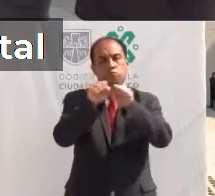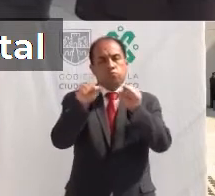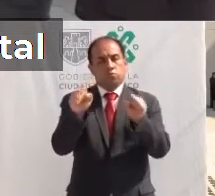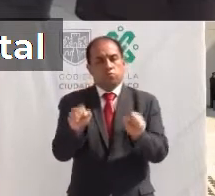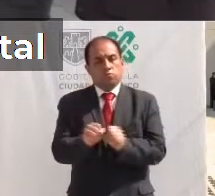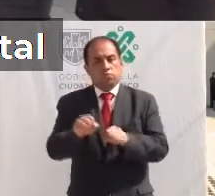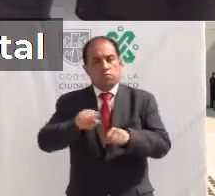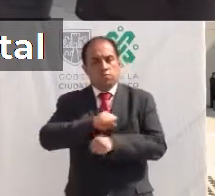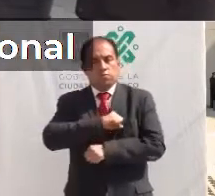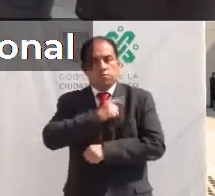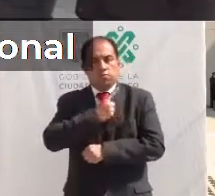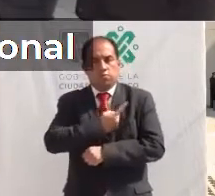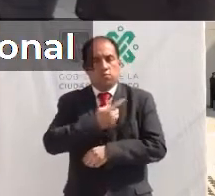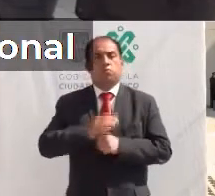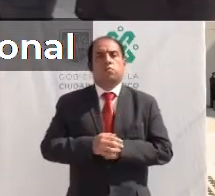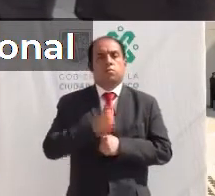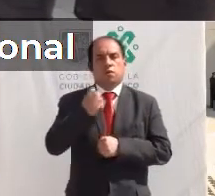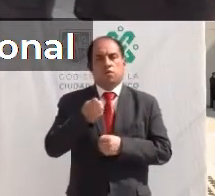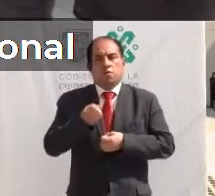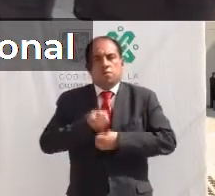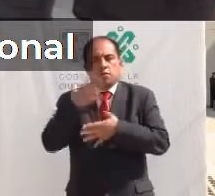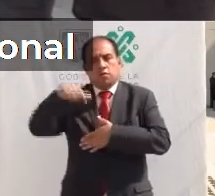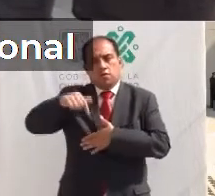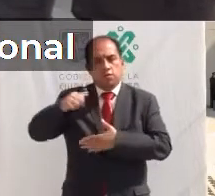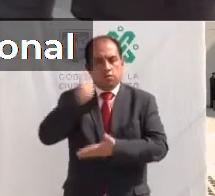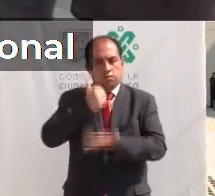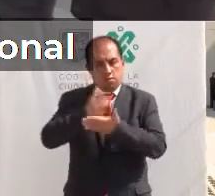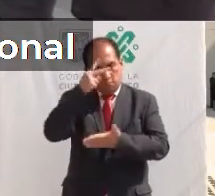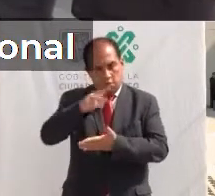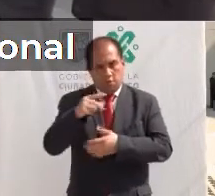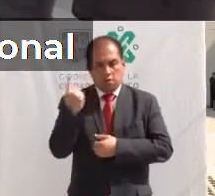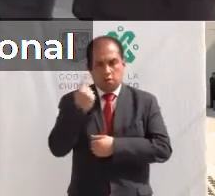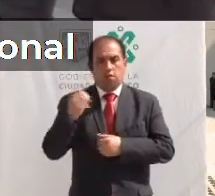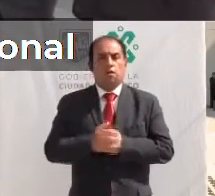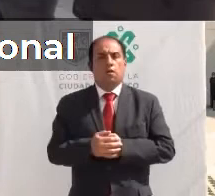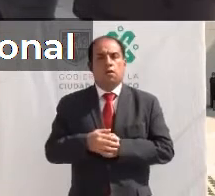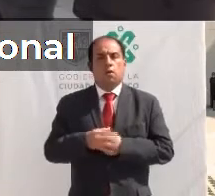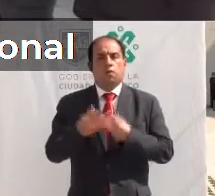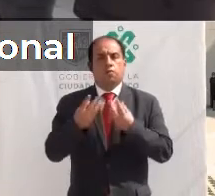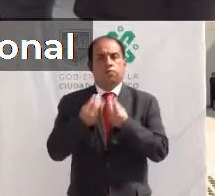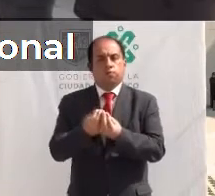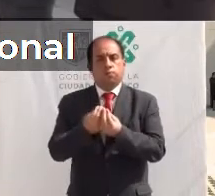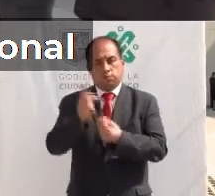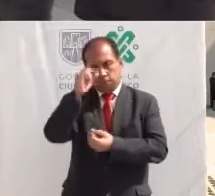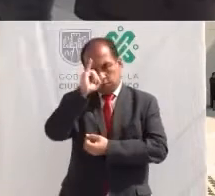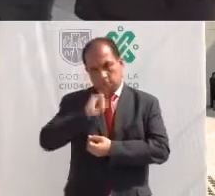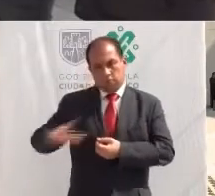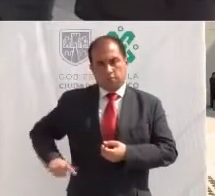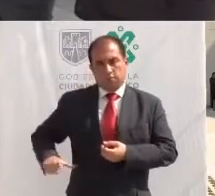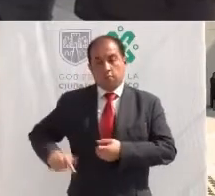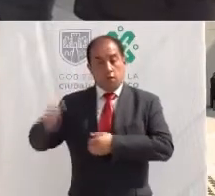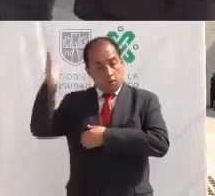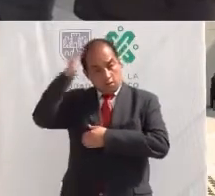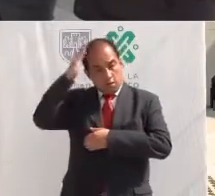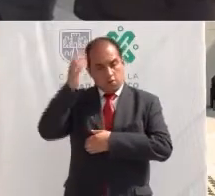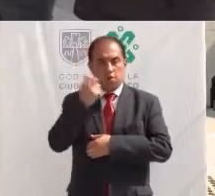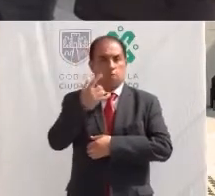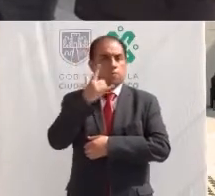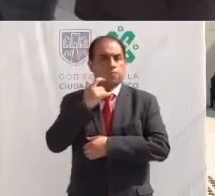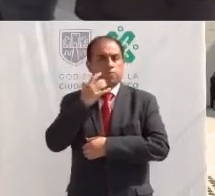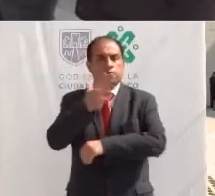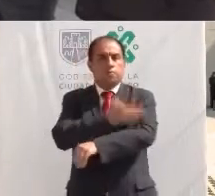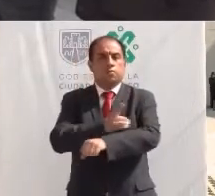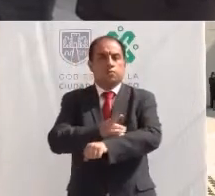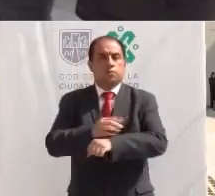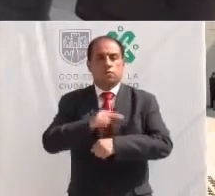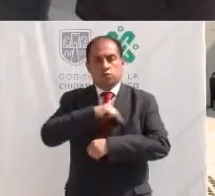el agua que te diste el titular del seguro social afirmó que este personal proviene de diversos estados en particular del sureste